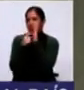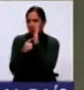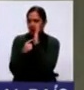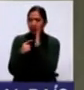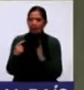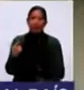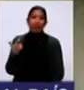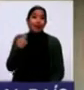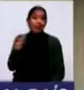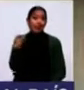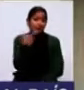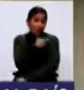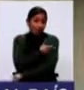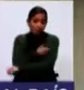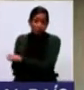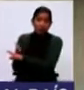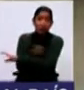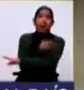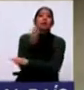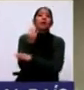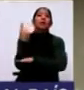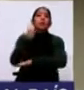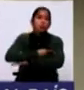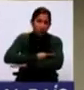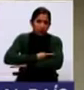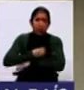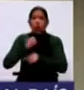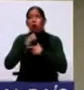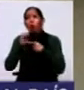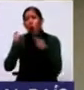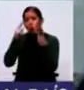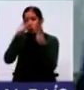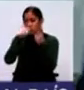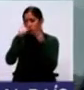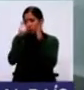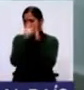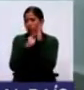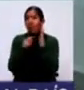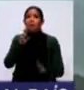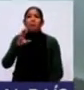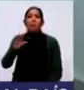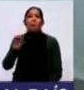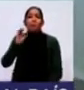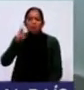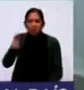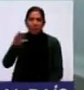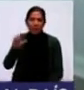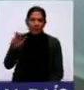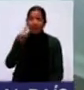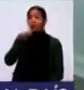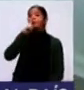de antigüedad o una prueba RT-PCR o una prueba antígeno